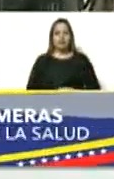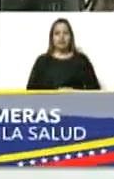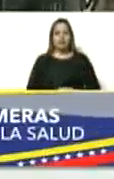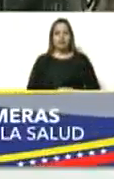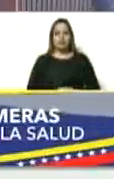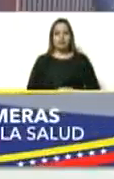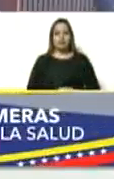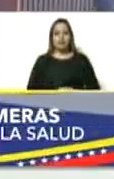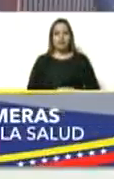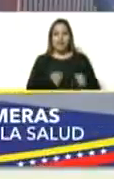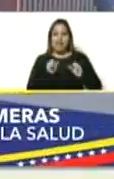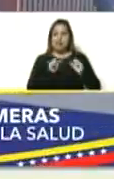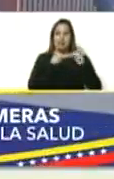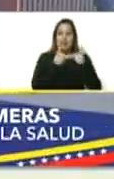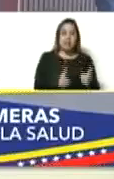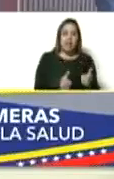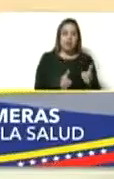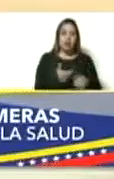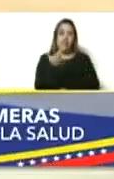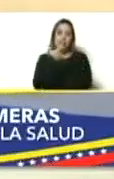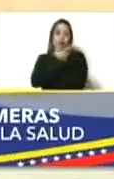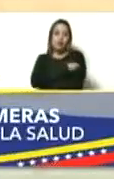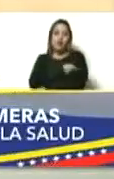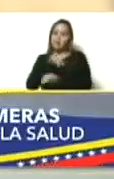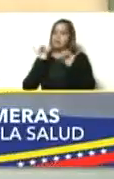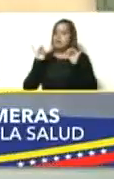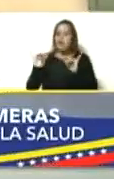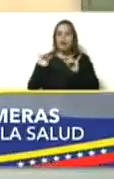Y cuando empezaron a aparecer las vacunas, lo mismo.